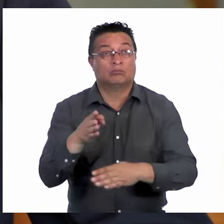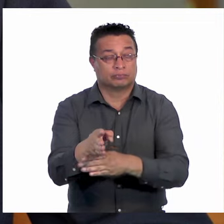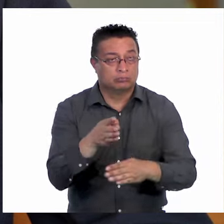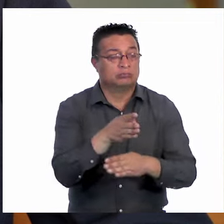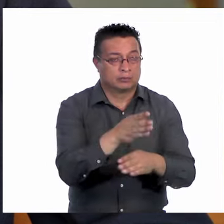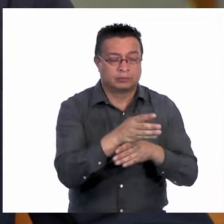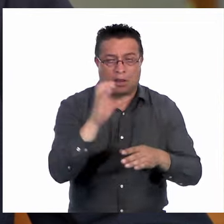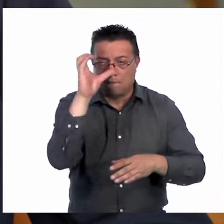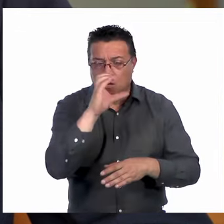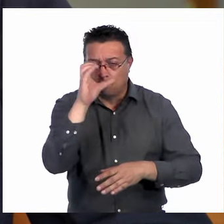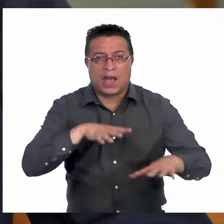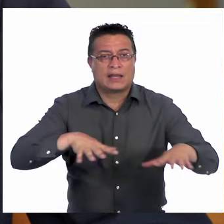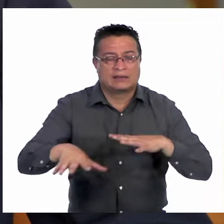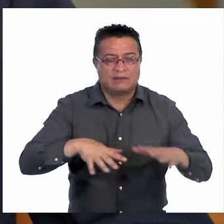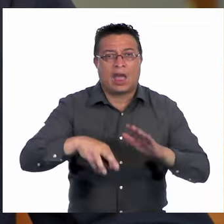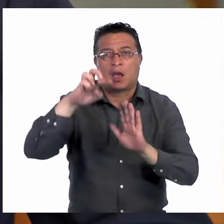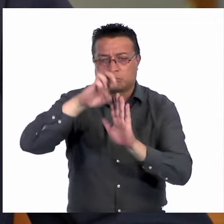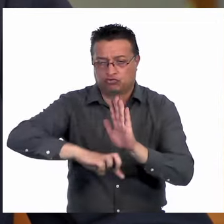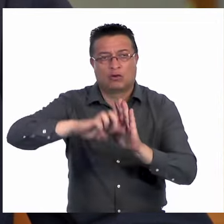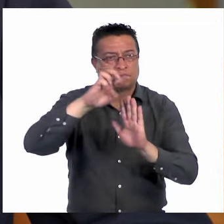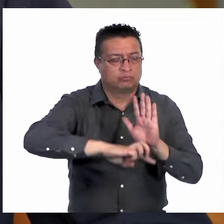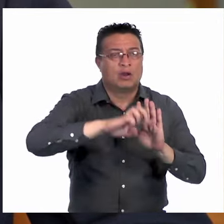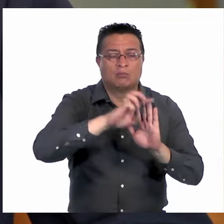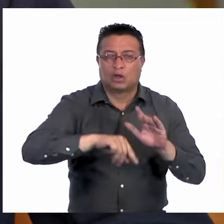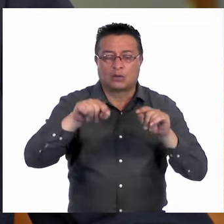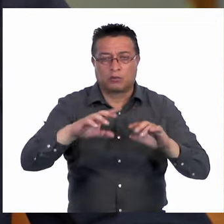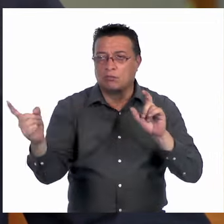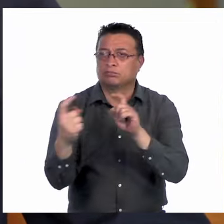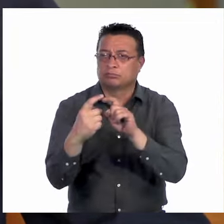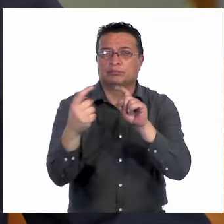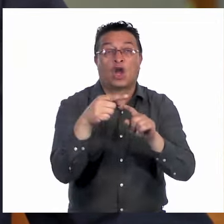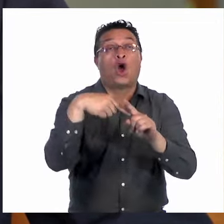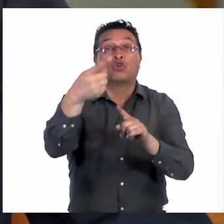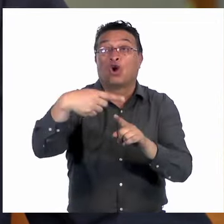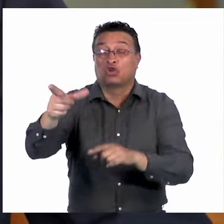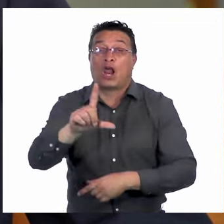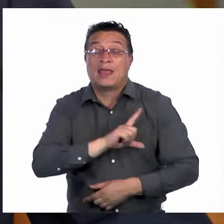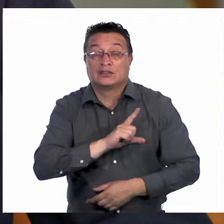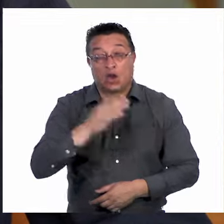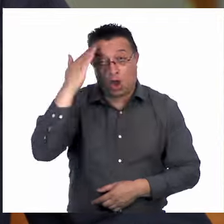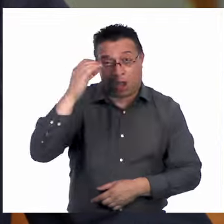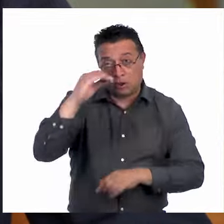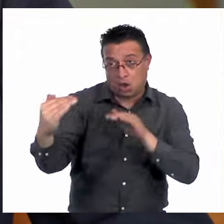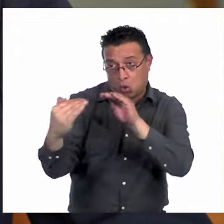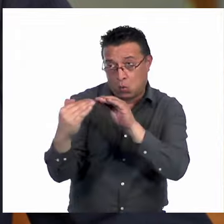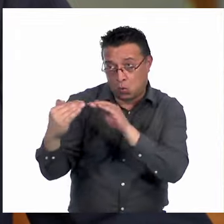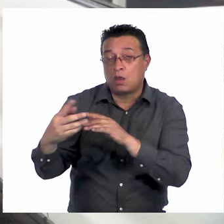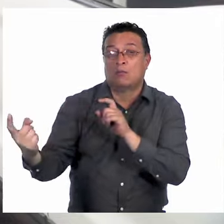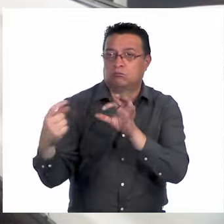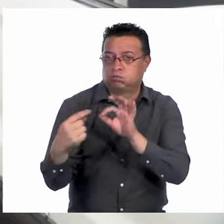a buscar actividades, proyectos y poder conectarnos con otros liceos que quizás tenían la misma opinión que